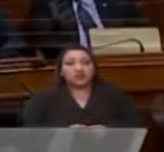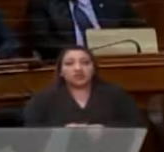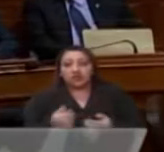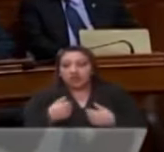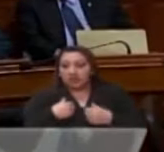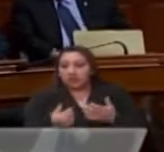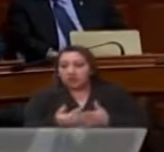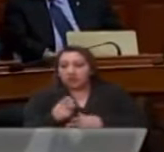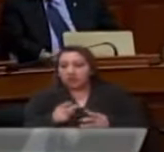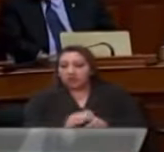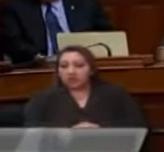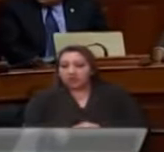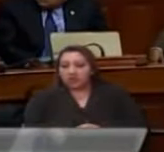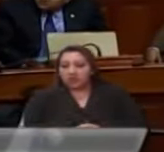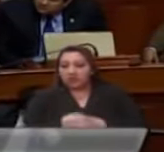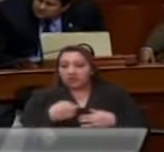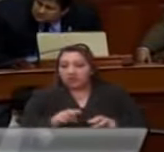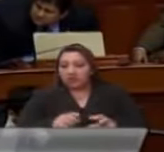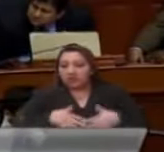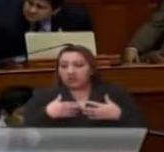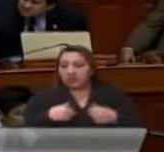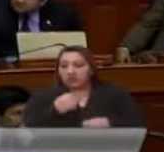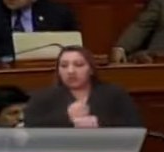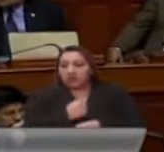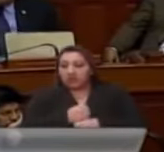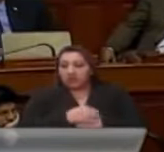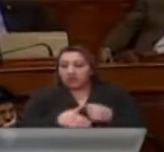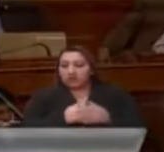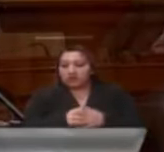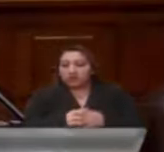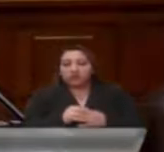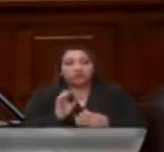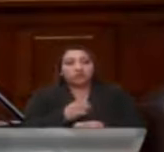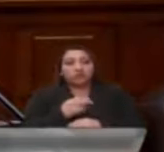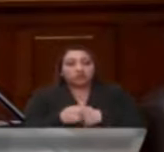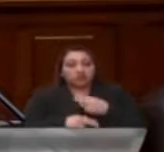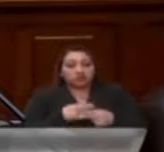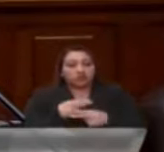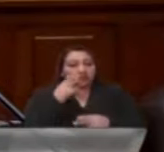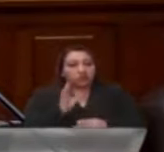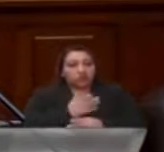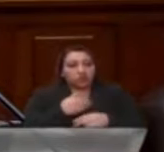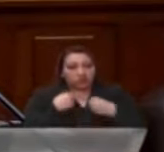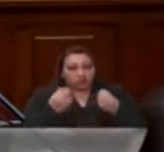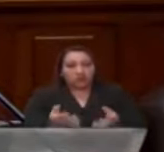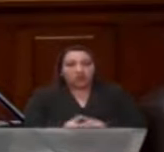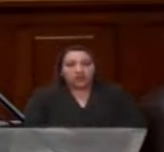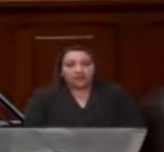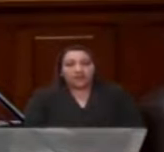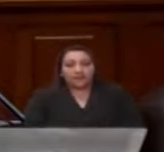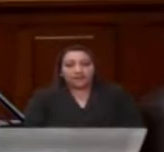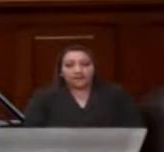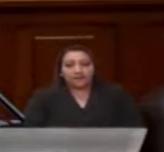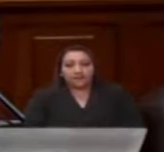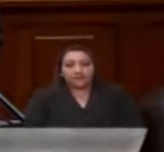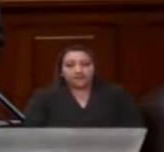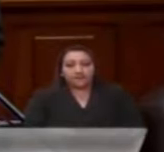contar con un nuevo local que le permita optimizar el funcionamiento del Conservatorio Nacional de Música.